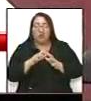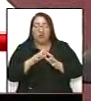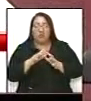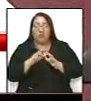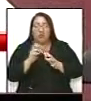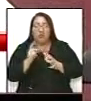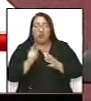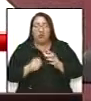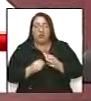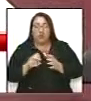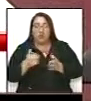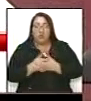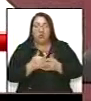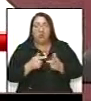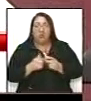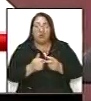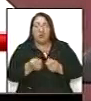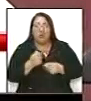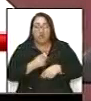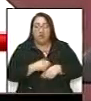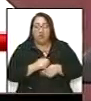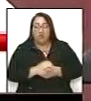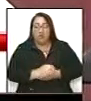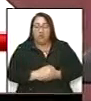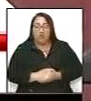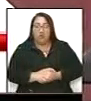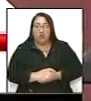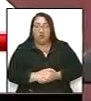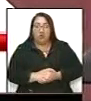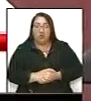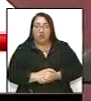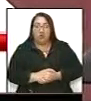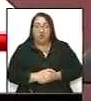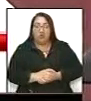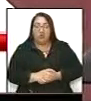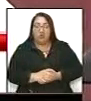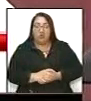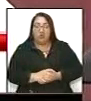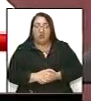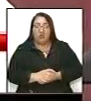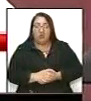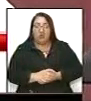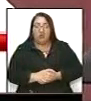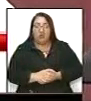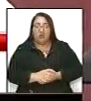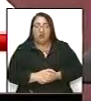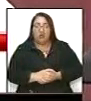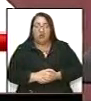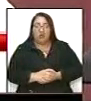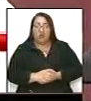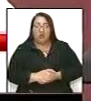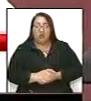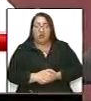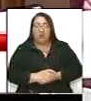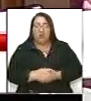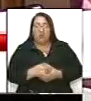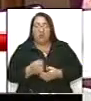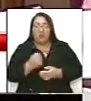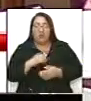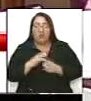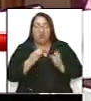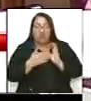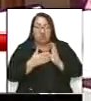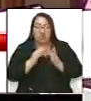cuando ha terminado este periodo. ¿Qué tiene? Está acá, en el cronograma que ha presentado la